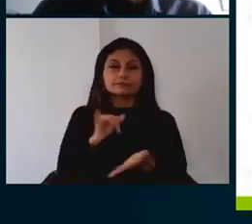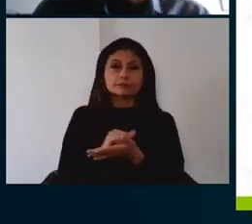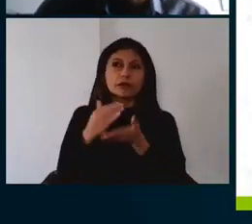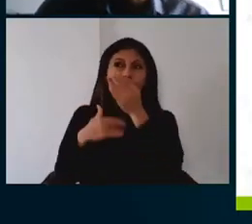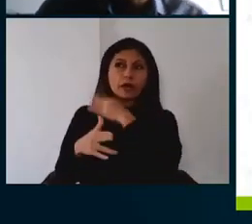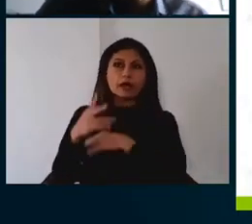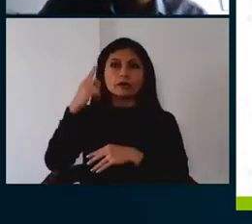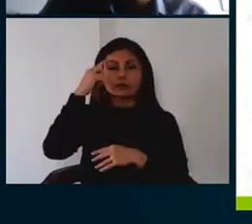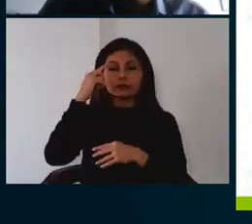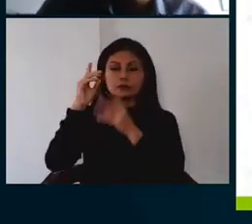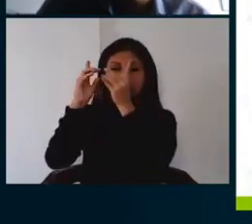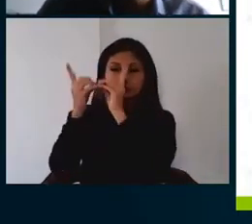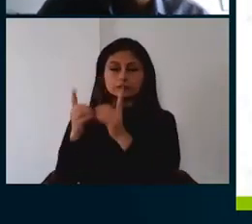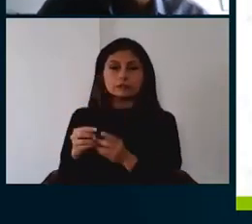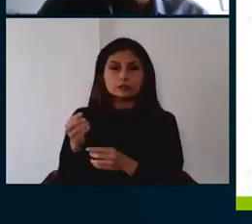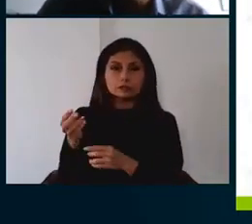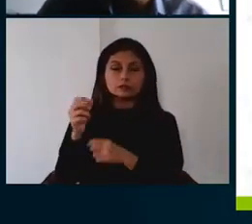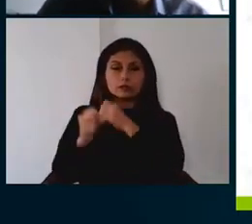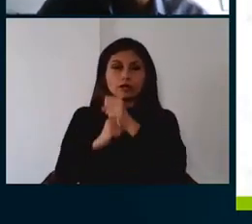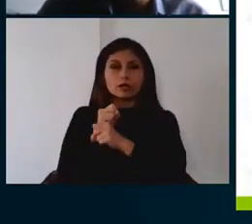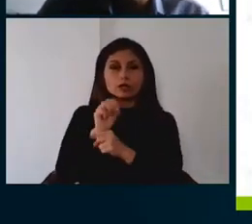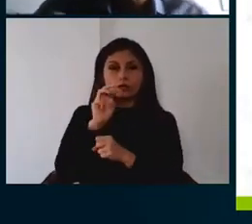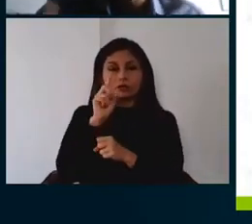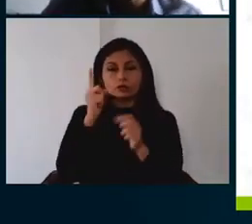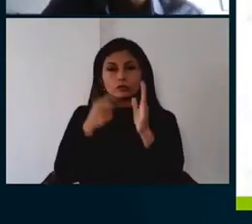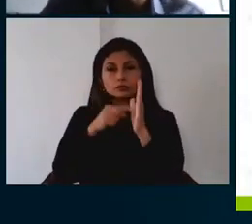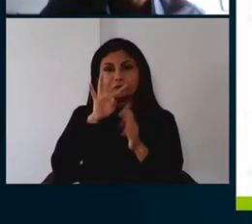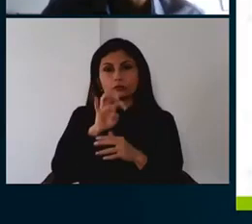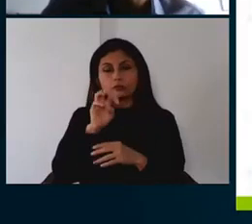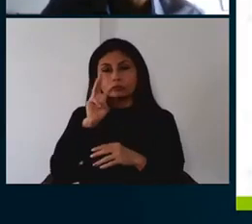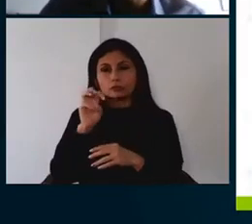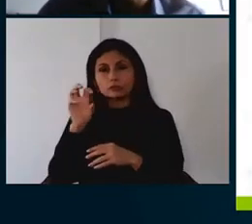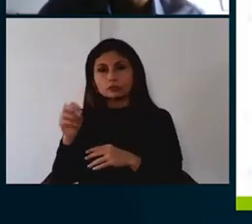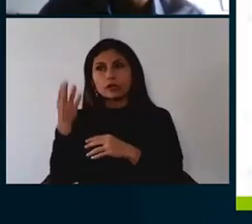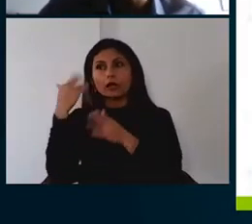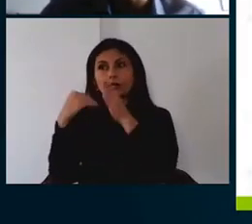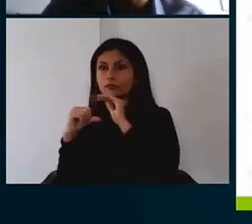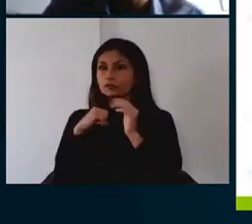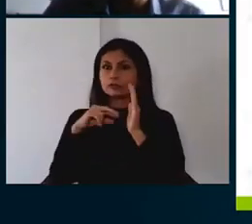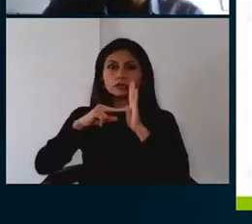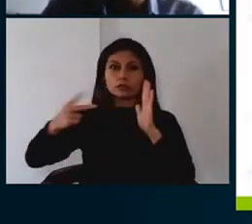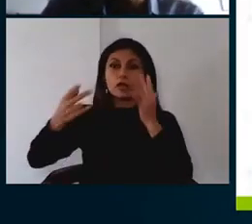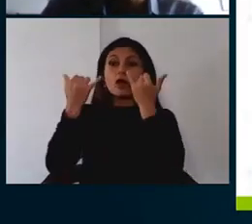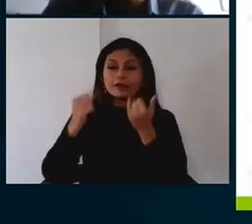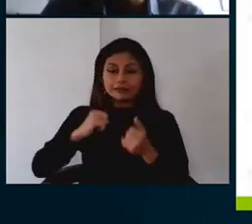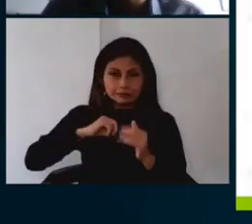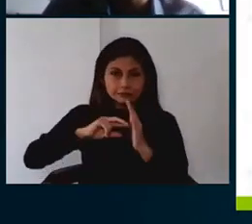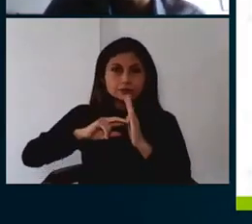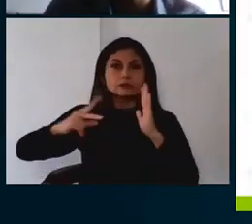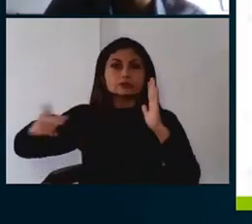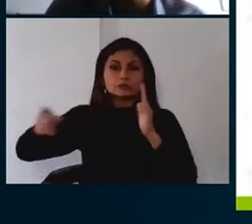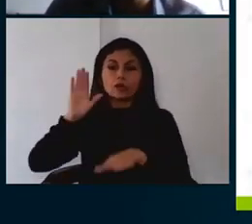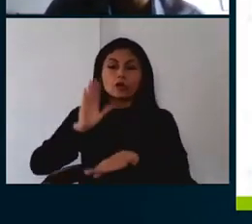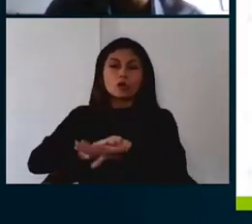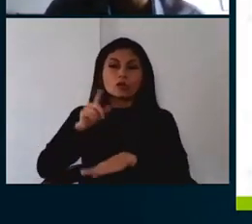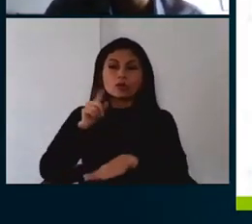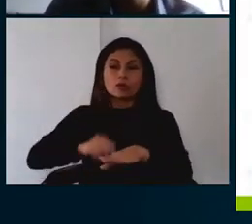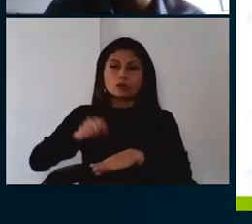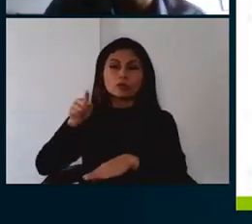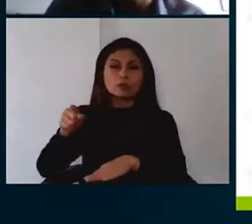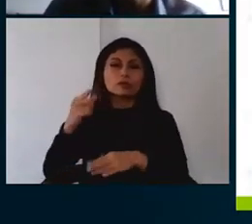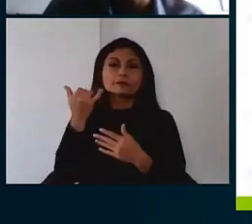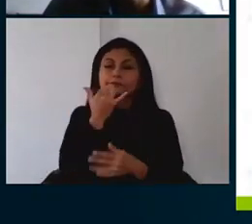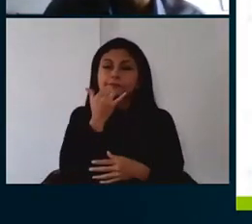en cuenta en el diseño en los 80s porque no se contaba con esta tecnología, pero ahora sí se cuenta con esto, ya sabemos cuál es la causa raíz de este